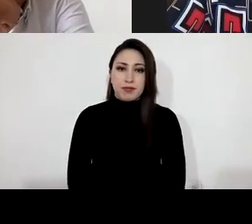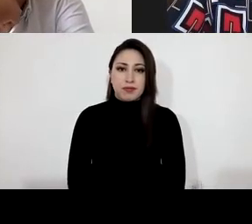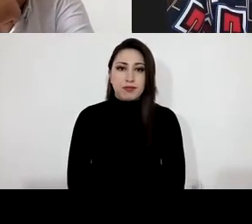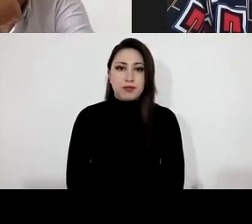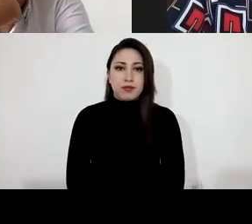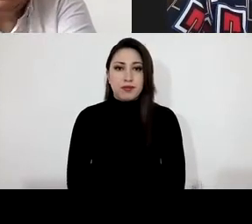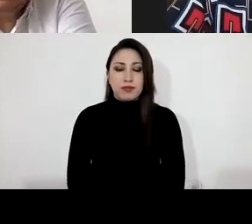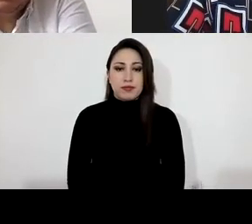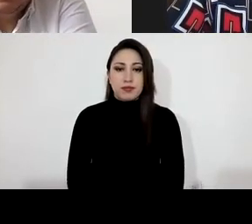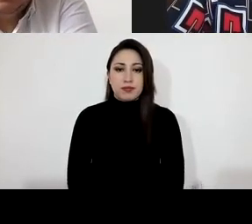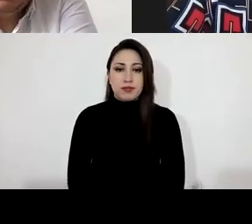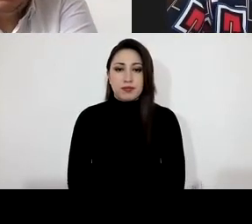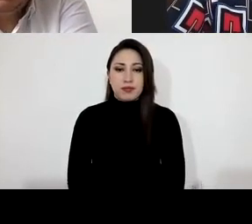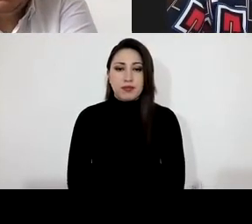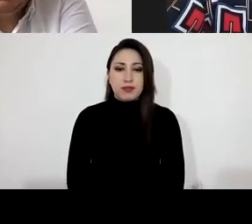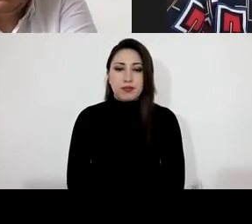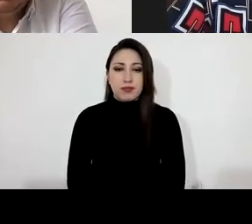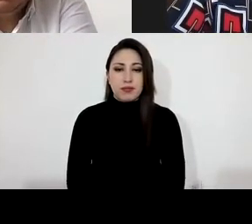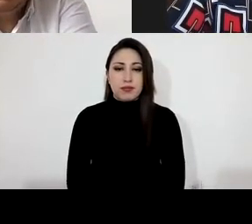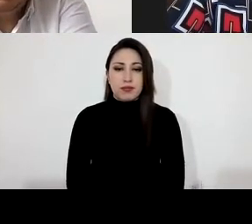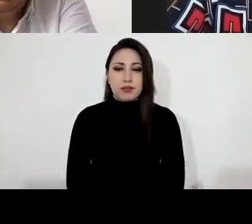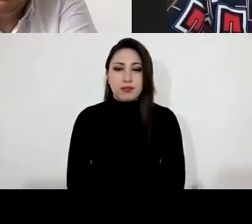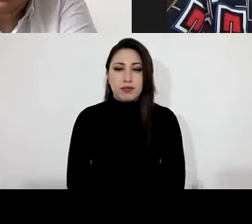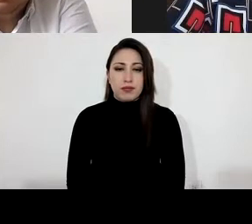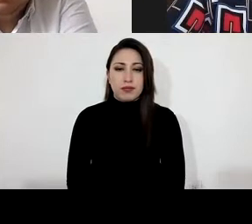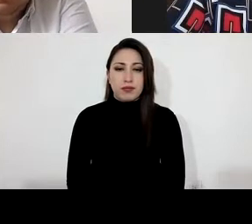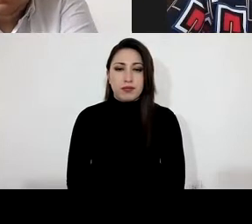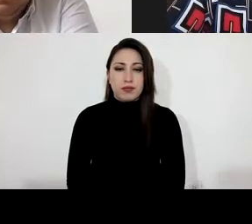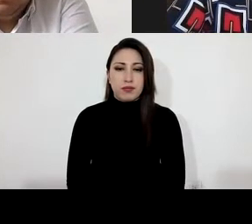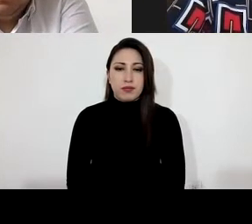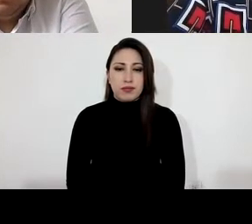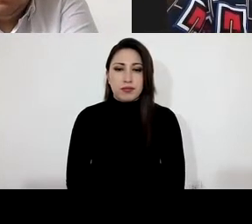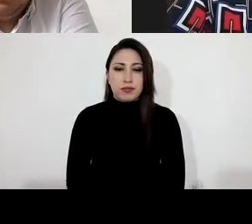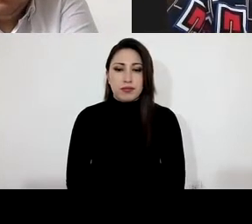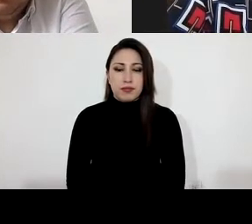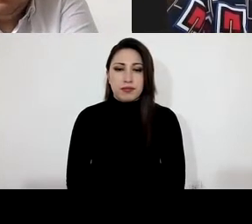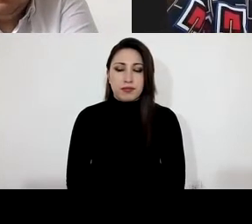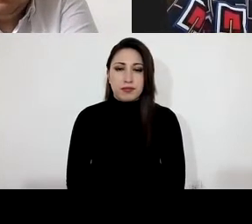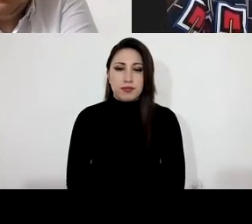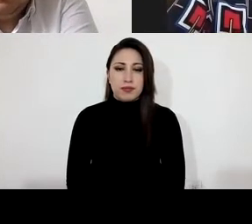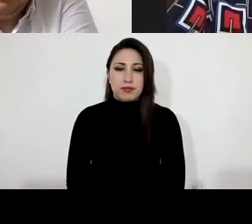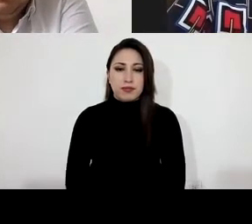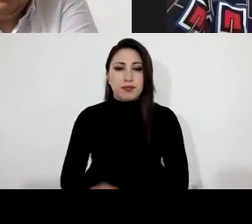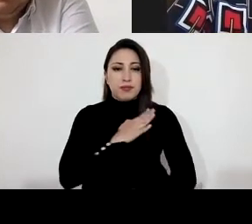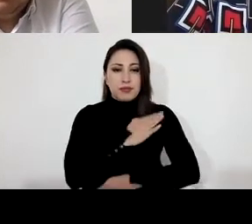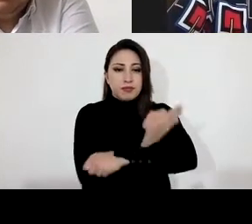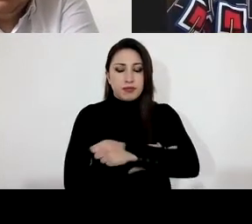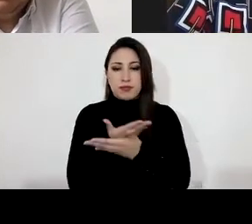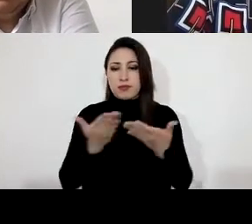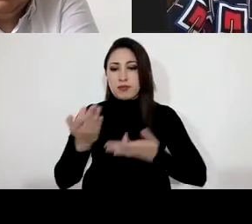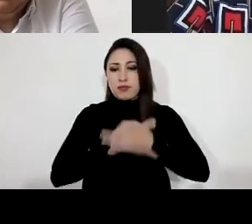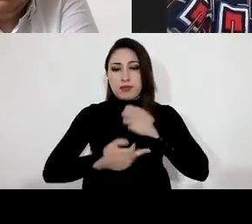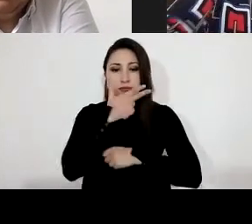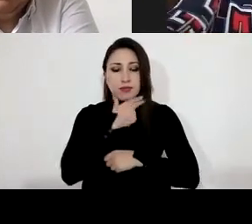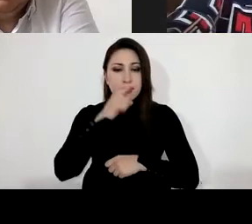Diputada presidenta. El micrófono está apagado. Perdón, ahí está, sí, gracias. Buenas tardes a todas y a todas las personas.